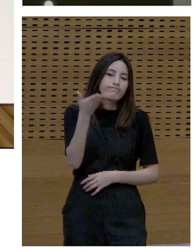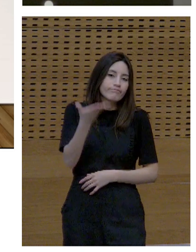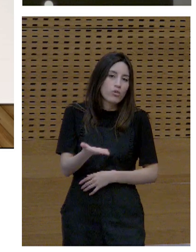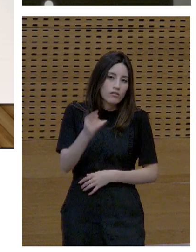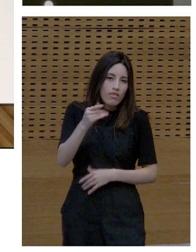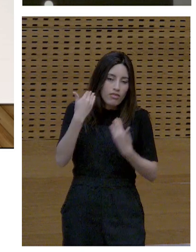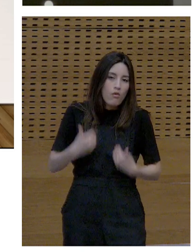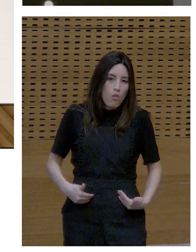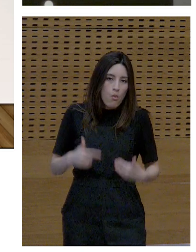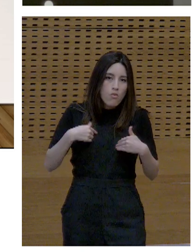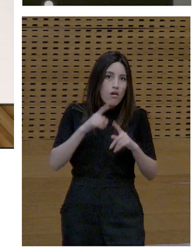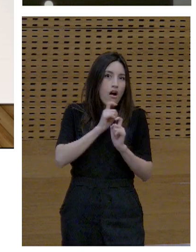importante.